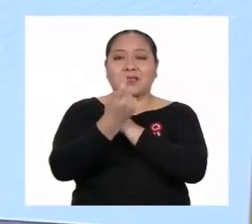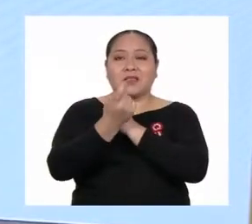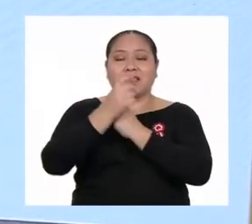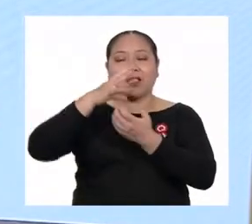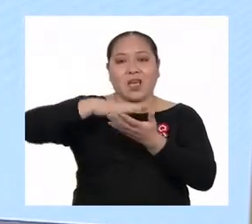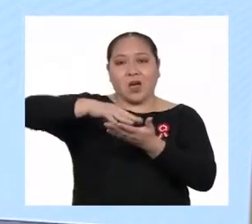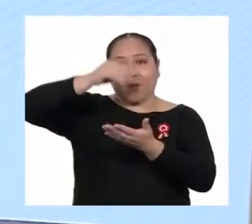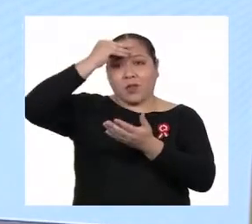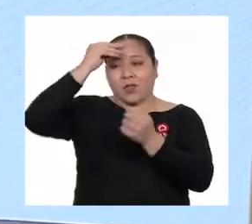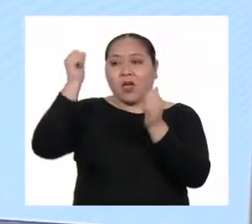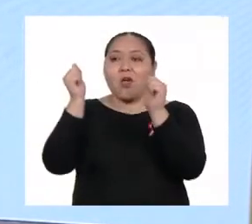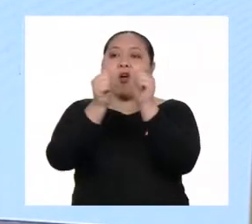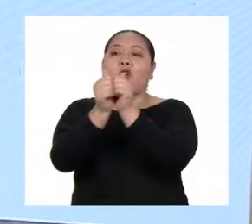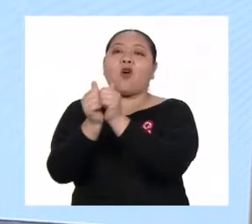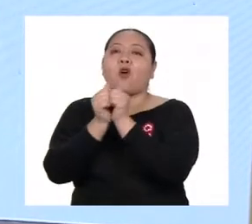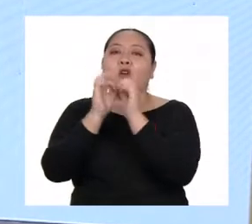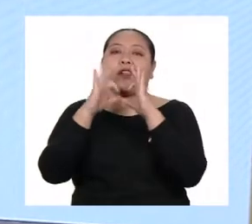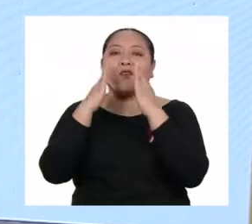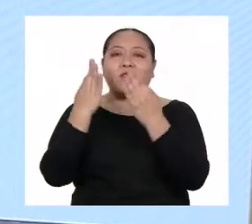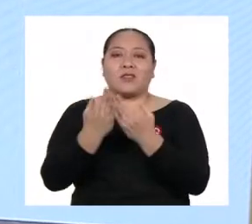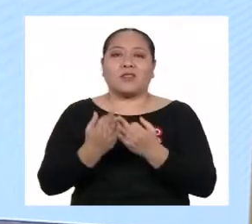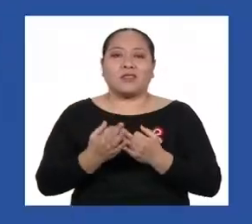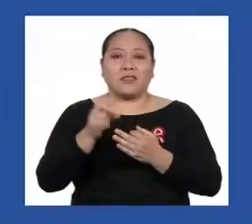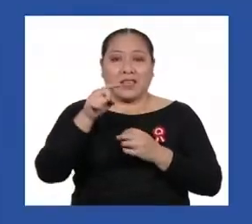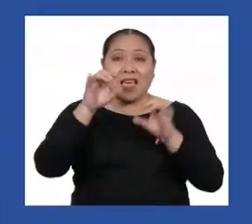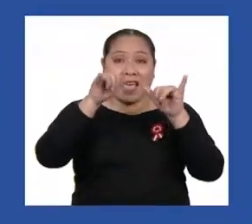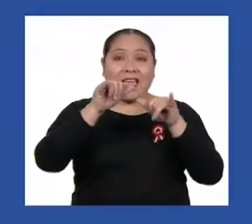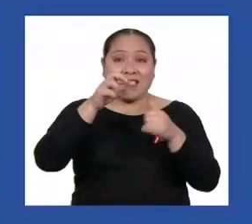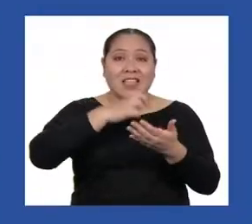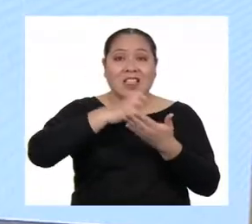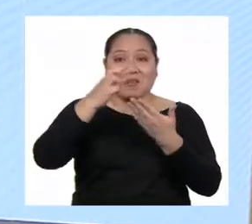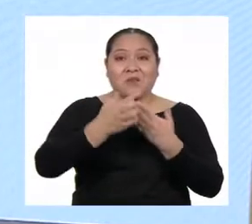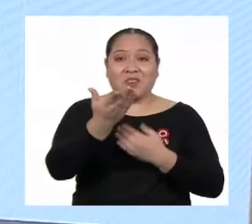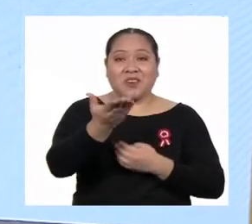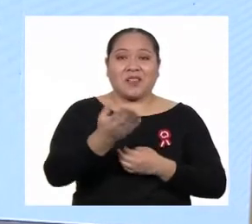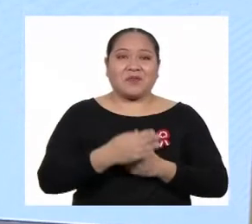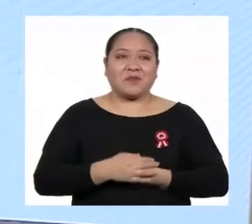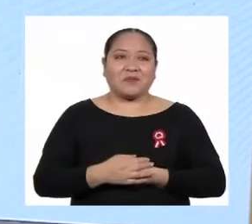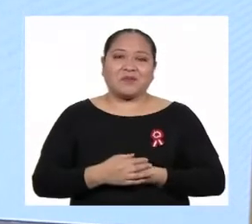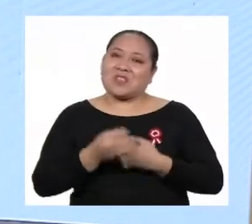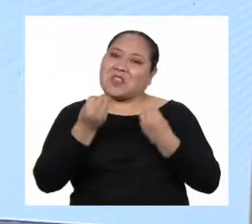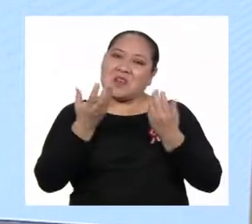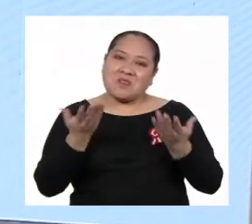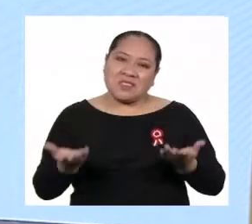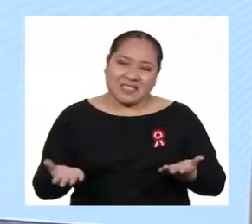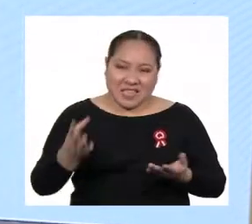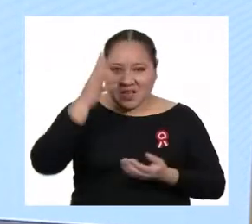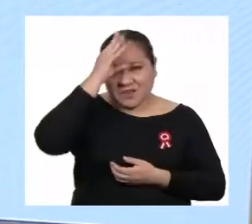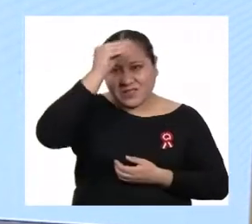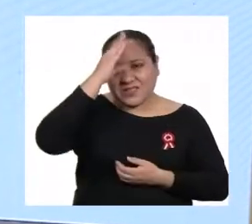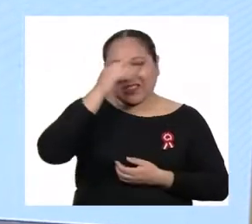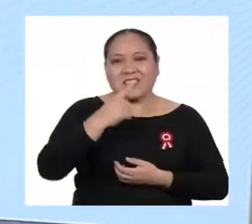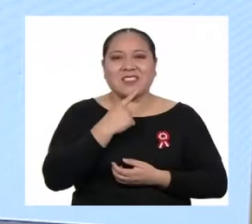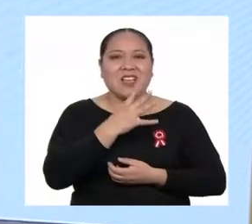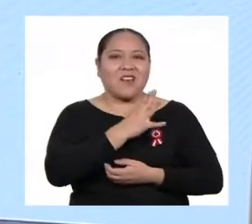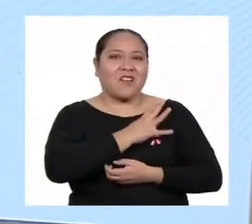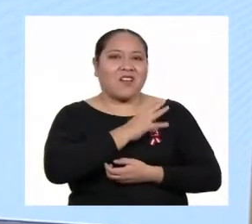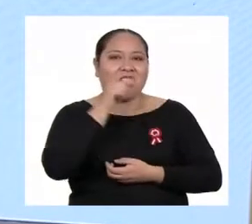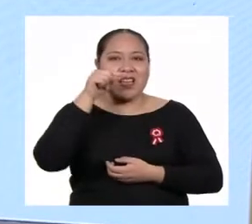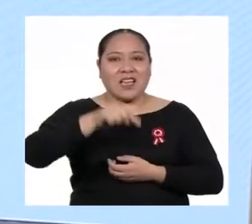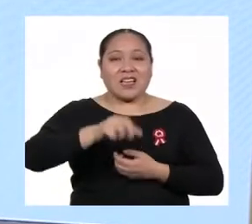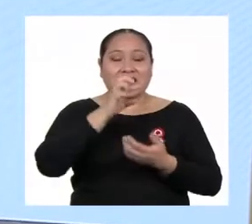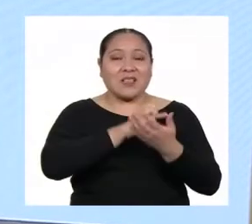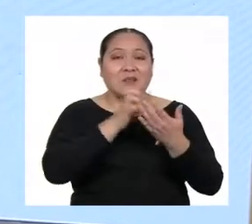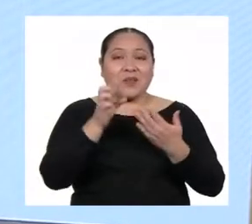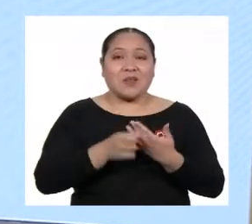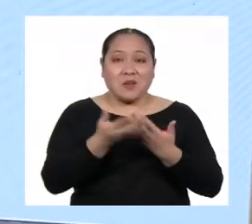la familia. Quédate conmigo en el programa. ¿Cómo están, chicas y chicos de cuarto de secundaria? Este